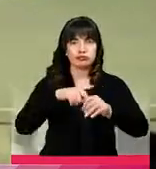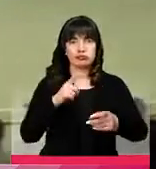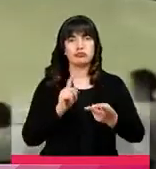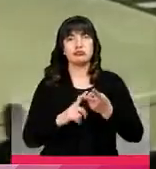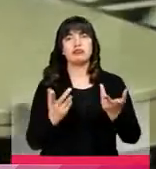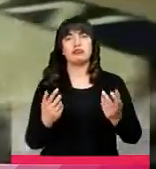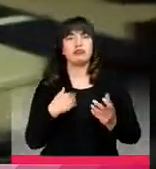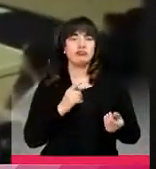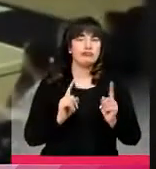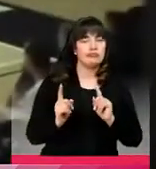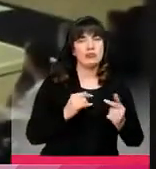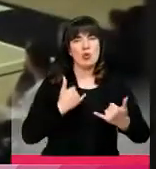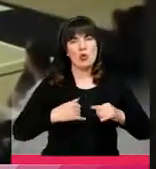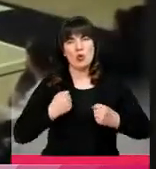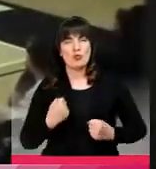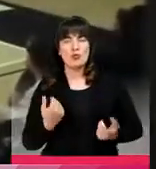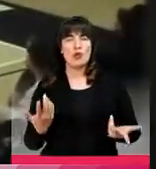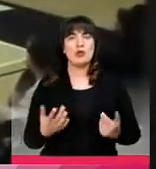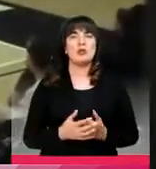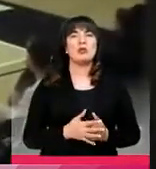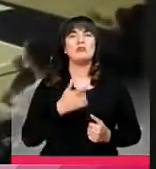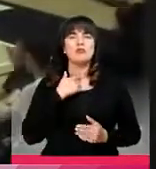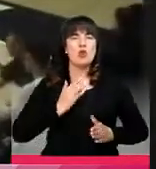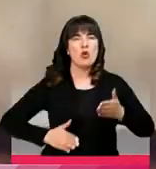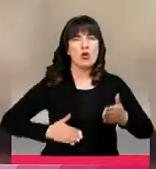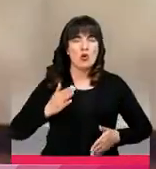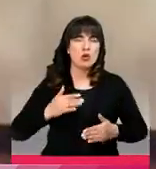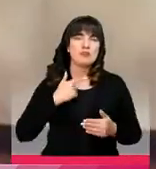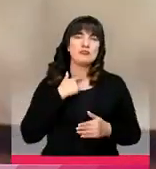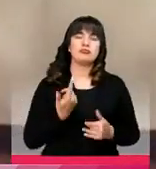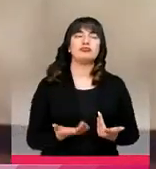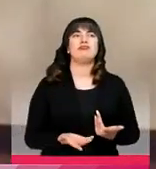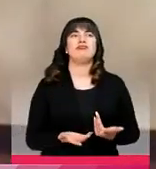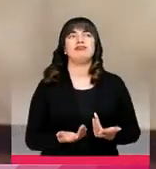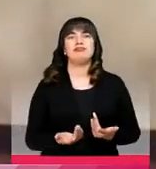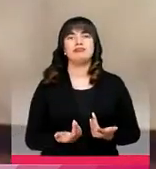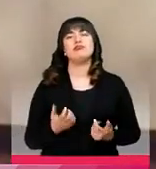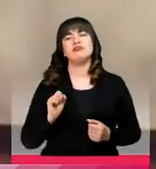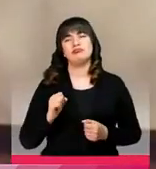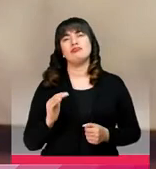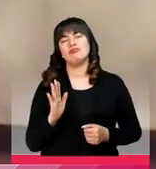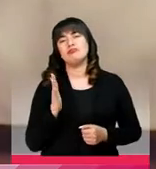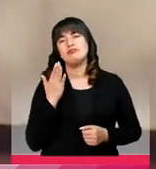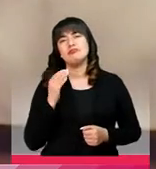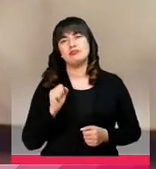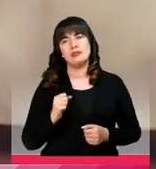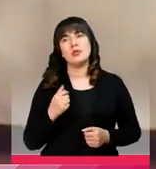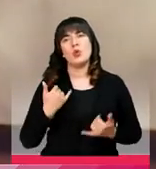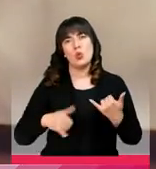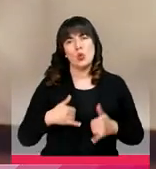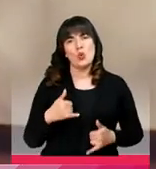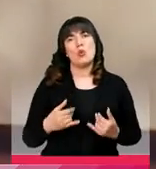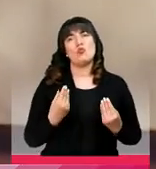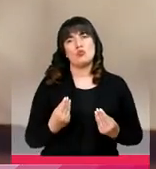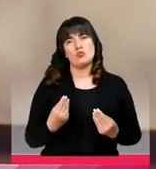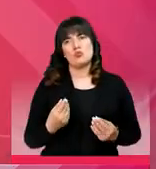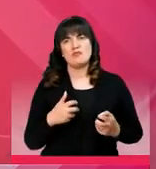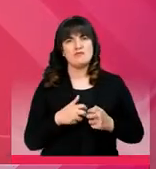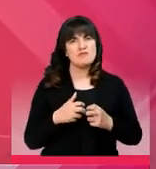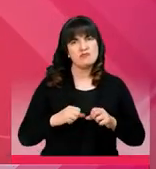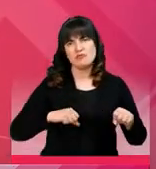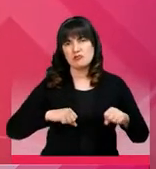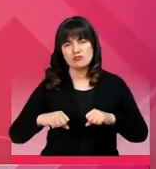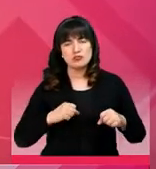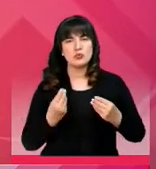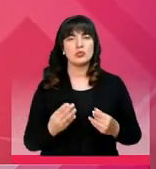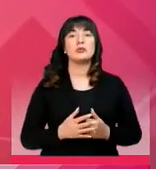muy duro, me gusta correr mucho. Sí, soy un juego mucho con mucha energía. Y